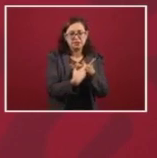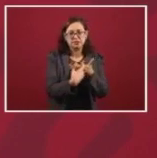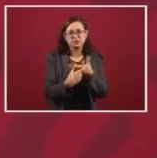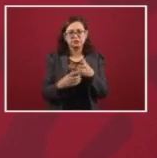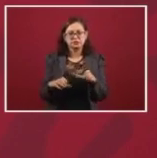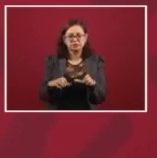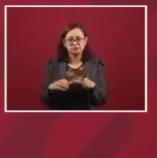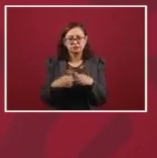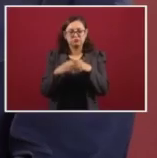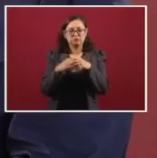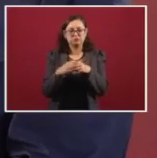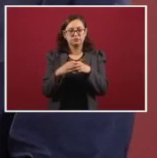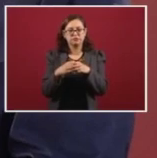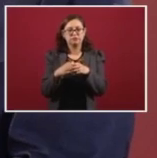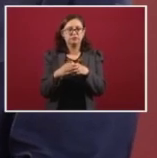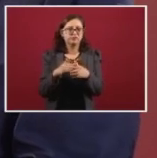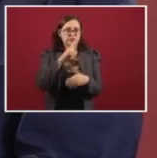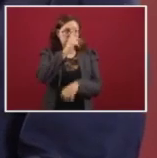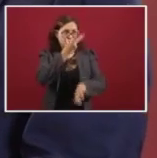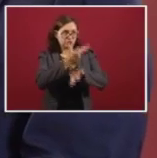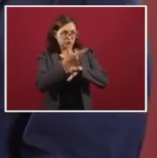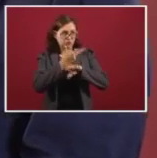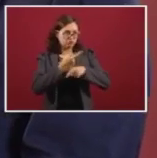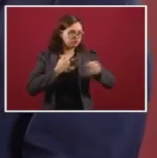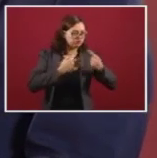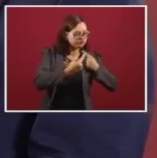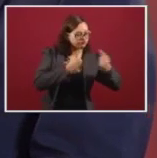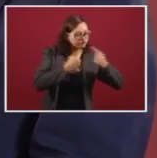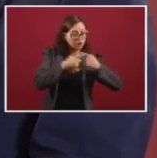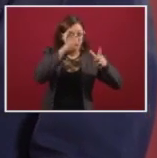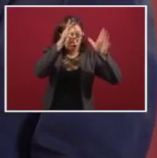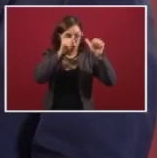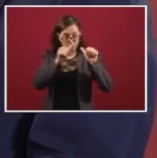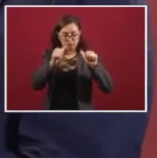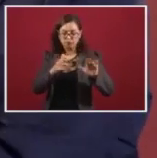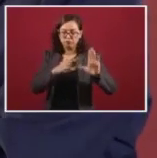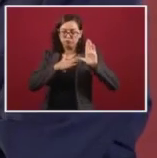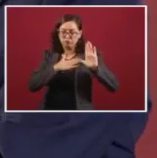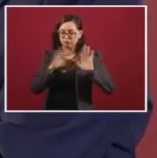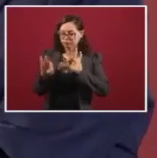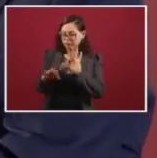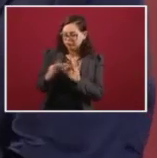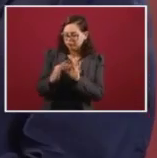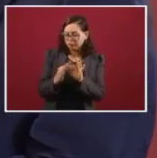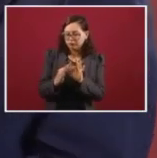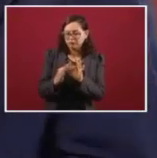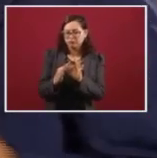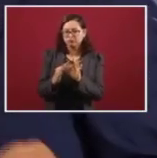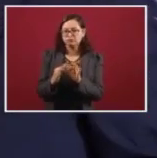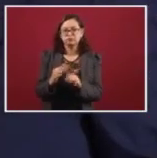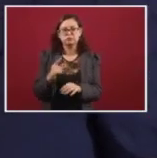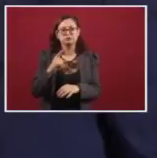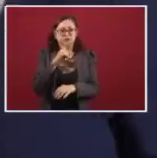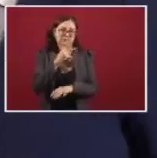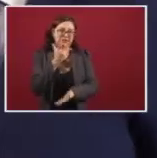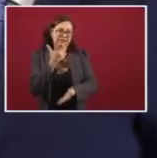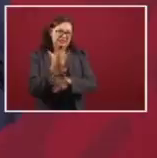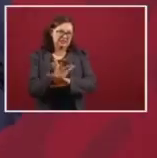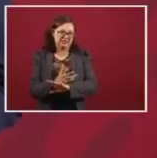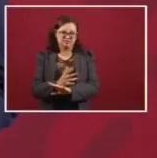cumplir los compromisos que se hicieron con el gobierno de Estados Unidos y evitar que nos aplicaran